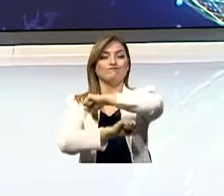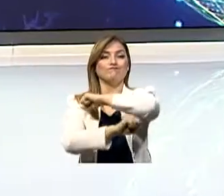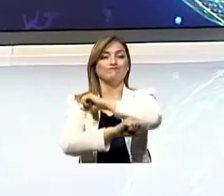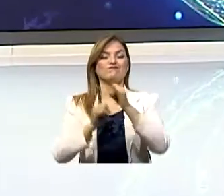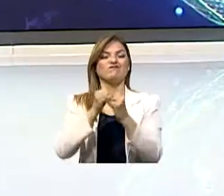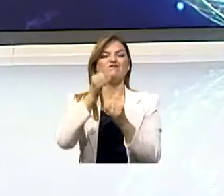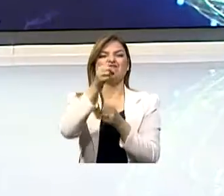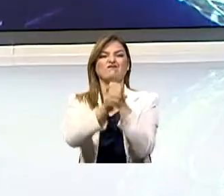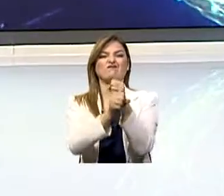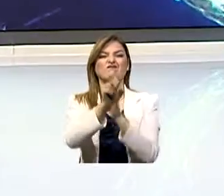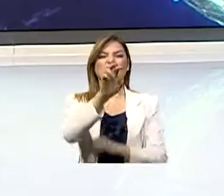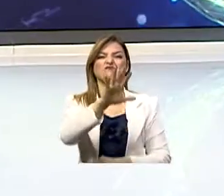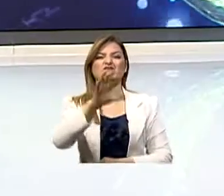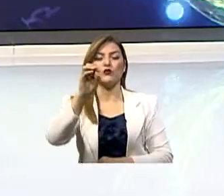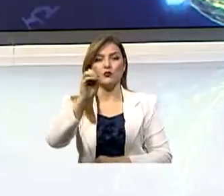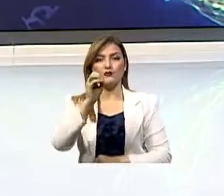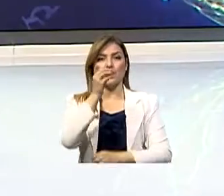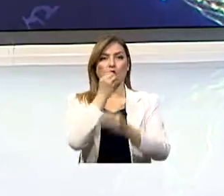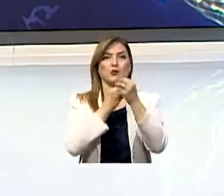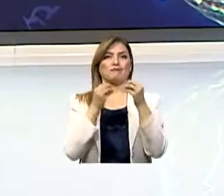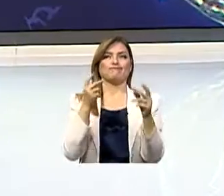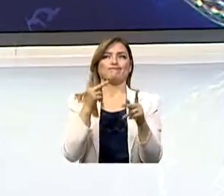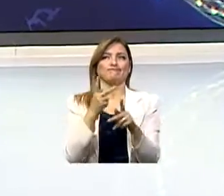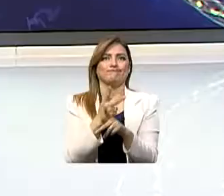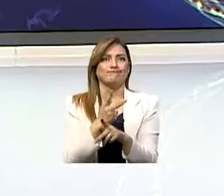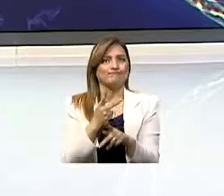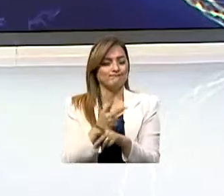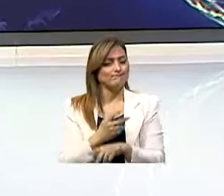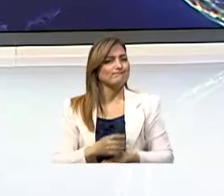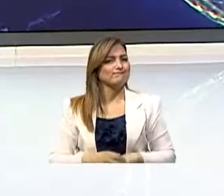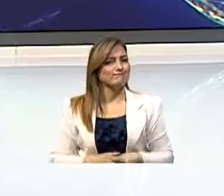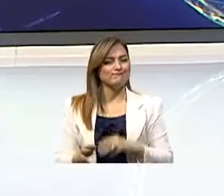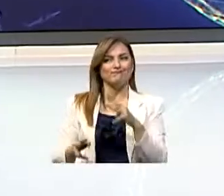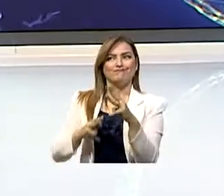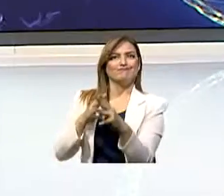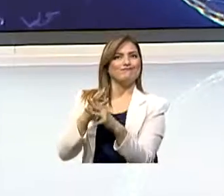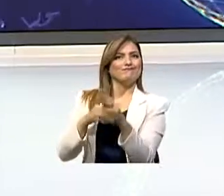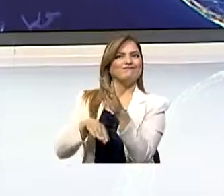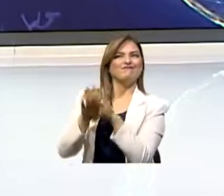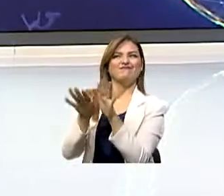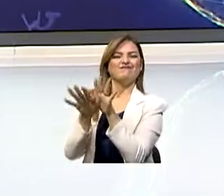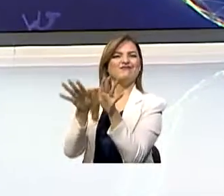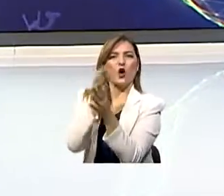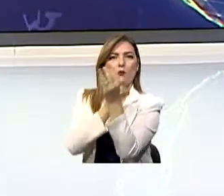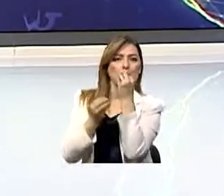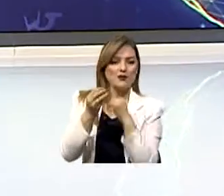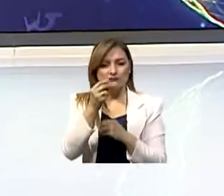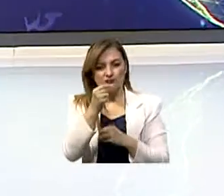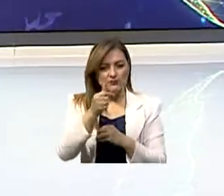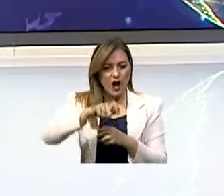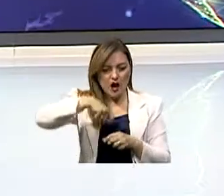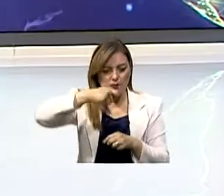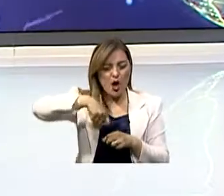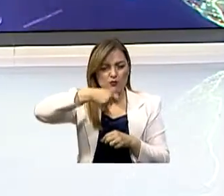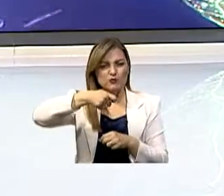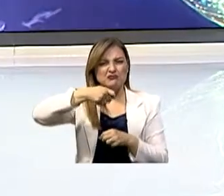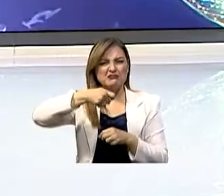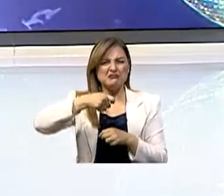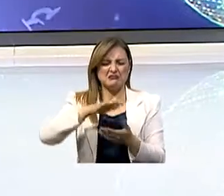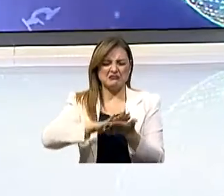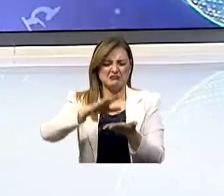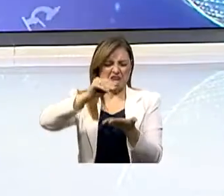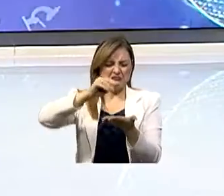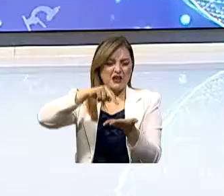nosotros cada vez comemos peor la tendencia universal la globalización es comer rápido y comer lleno de grasa